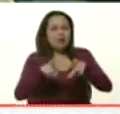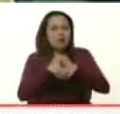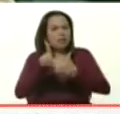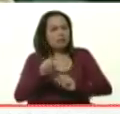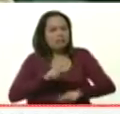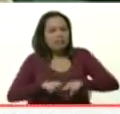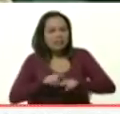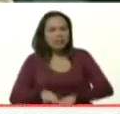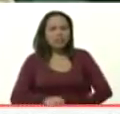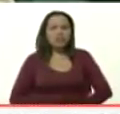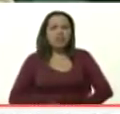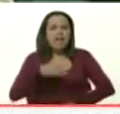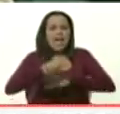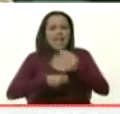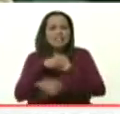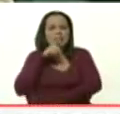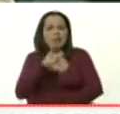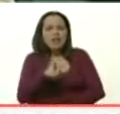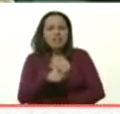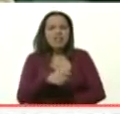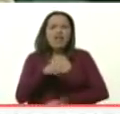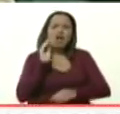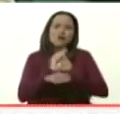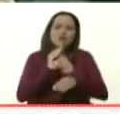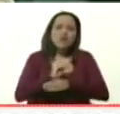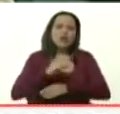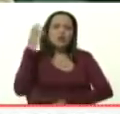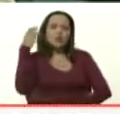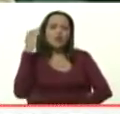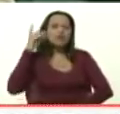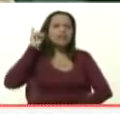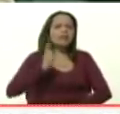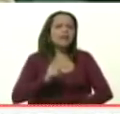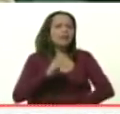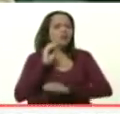la seguridad de Colombia y le hace daño